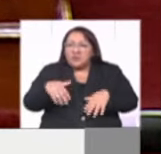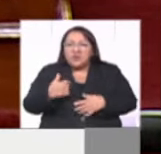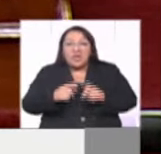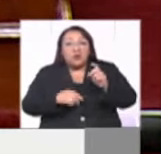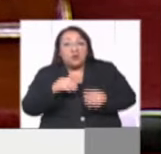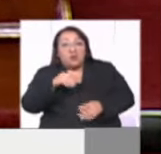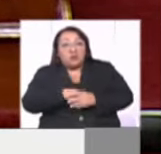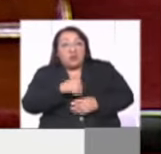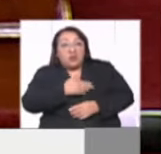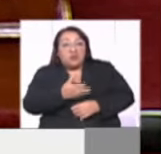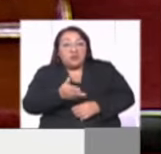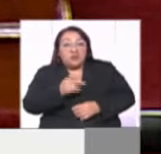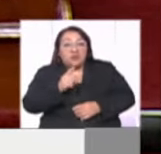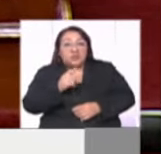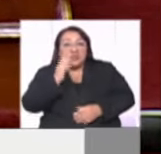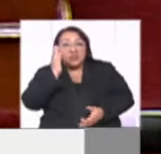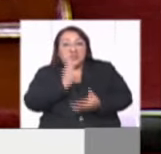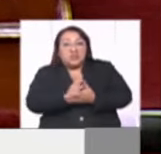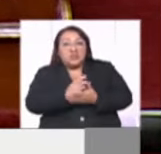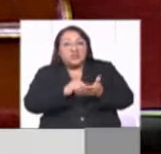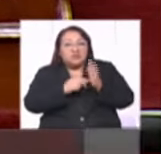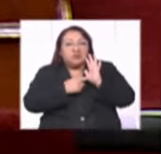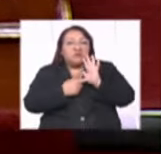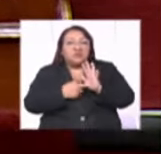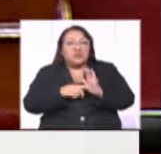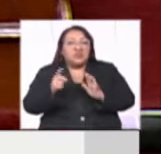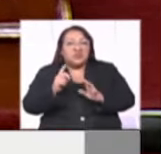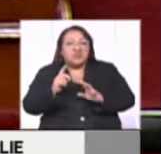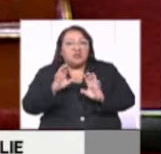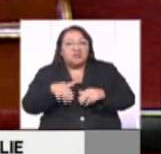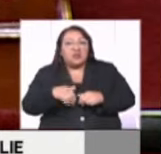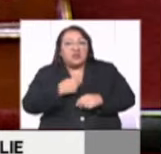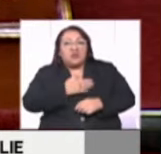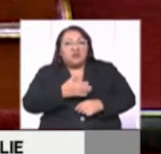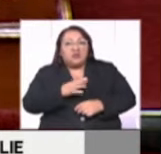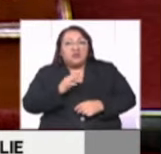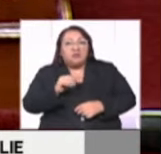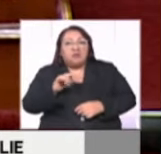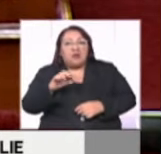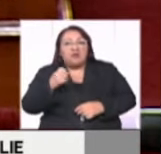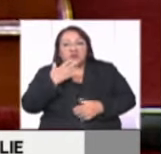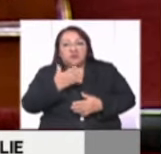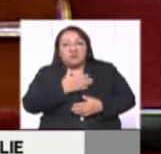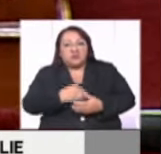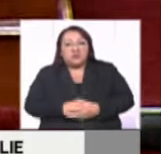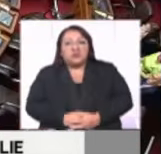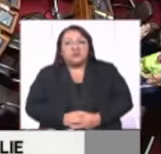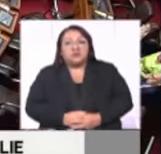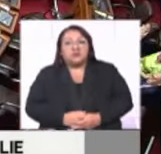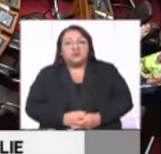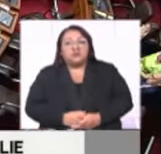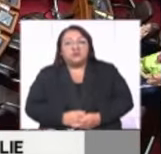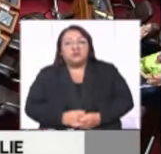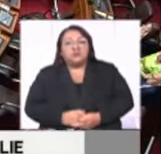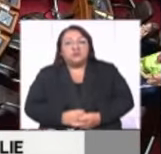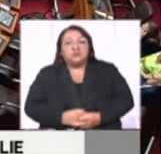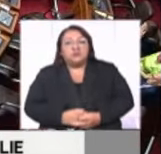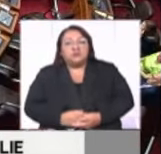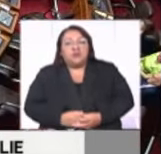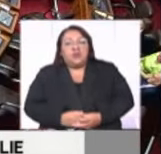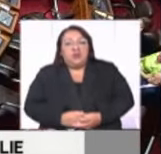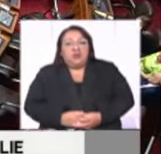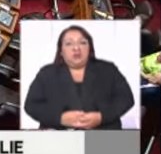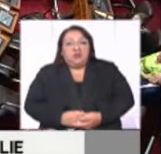a favor de esa censura están demostrando que están, por supuesto, del lado de las mafias. Gracias, señor presidente. Gracias, congresista. Tiene